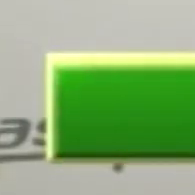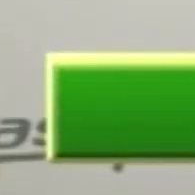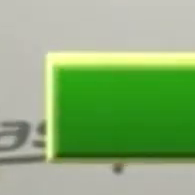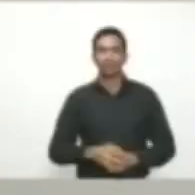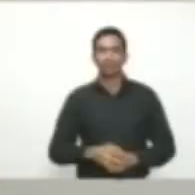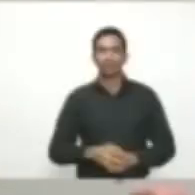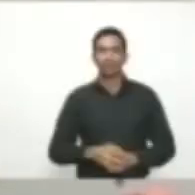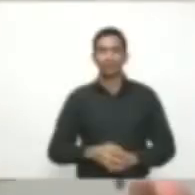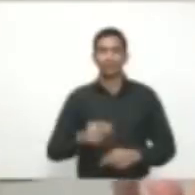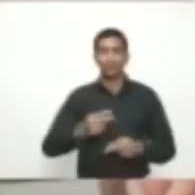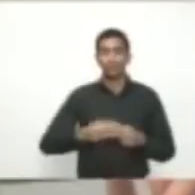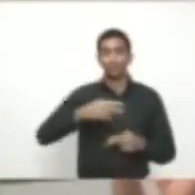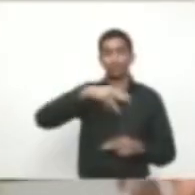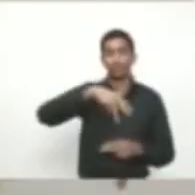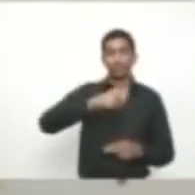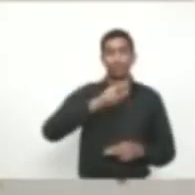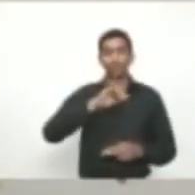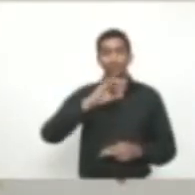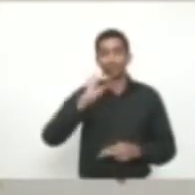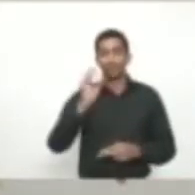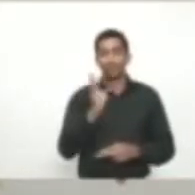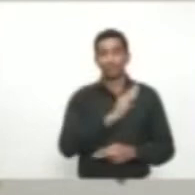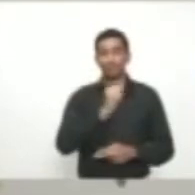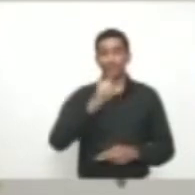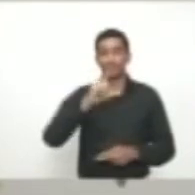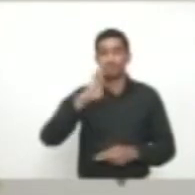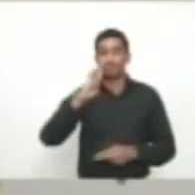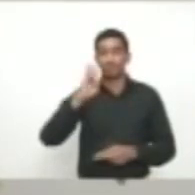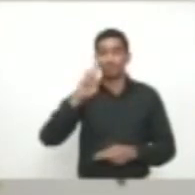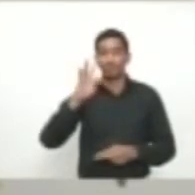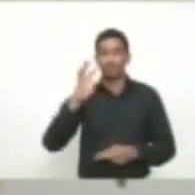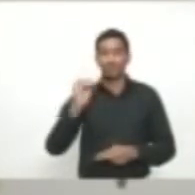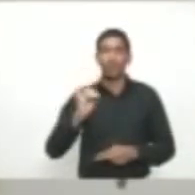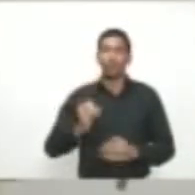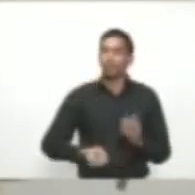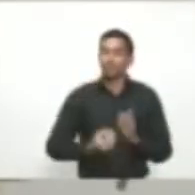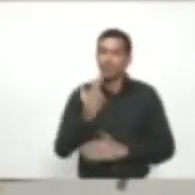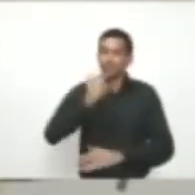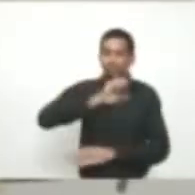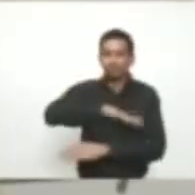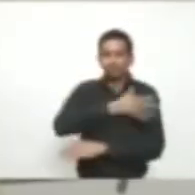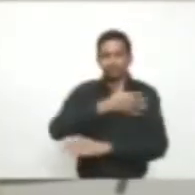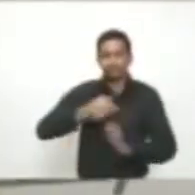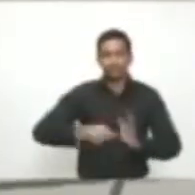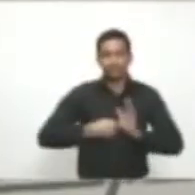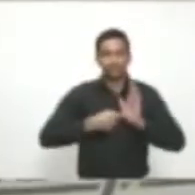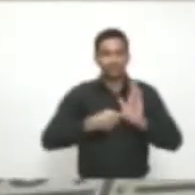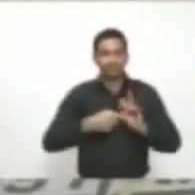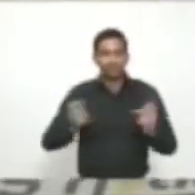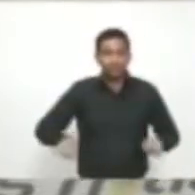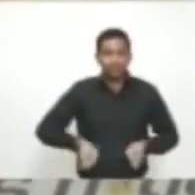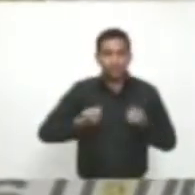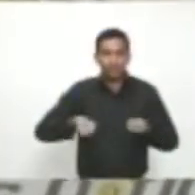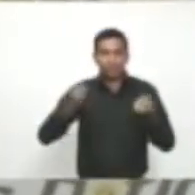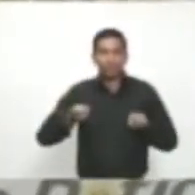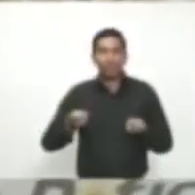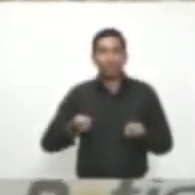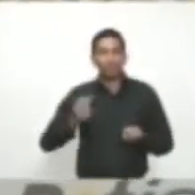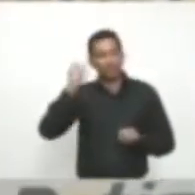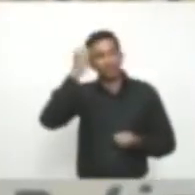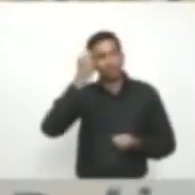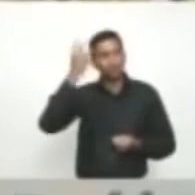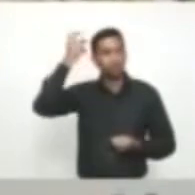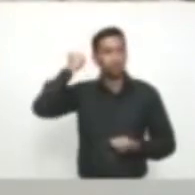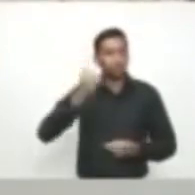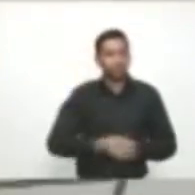Alberto llega a las noticias 6:30 para promocionar su trabajo discográfico Sigo Soñando y asegura que desde niño siempre quiso ser cantante y